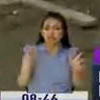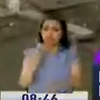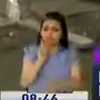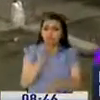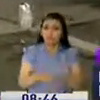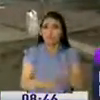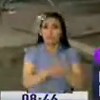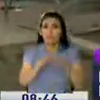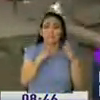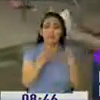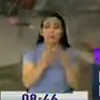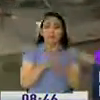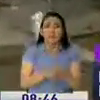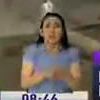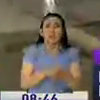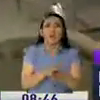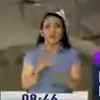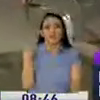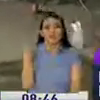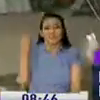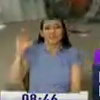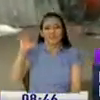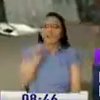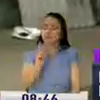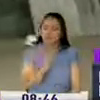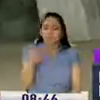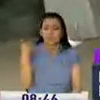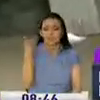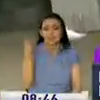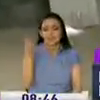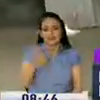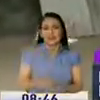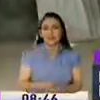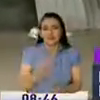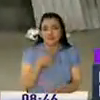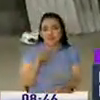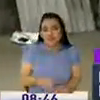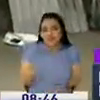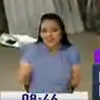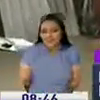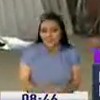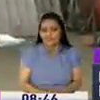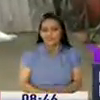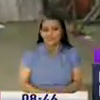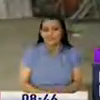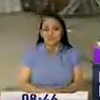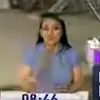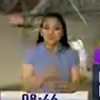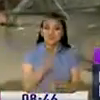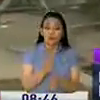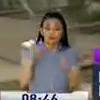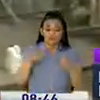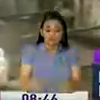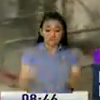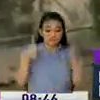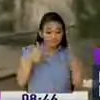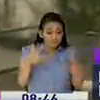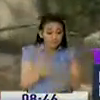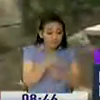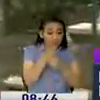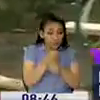conocemos que la familia no tiene recursos, lo que no tiene es la voluntad para hacerlo, y nosotros que estamos aquí para precautelar la